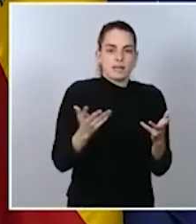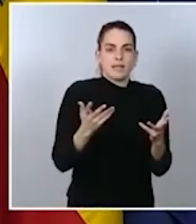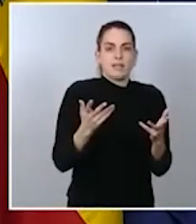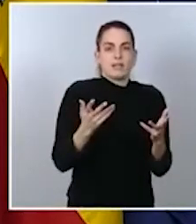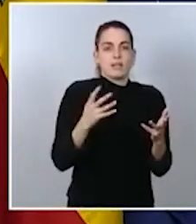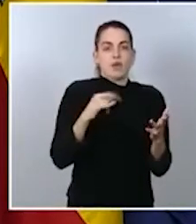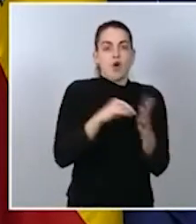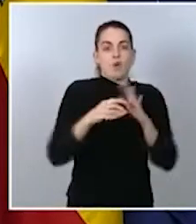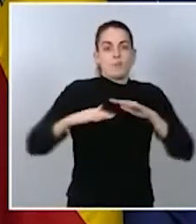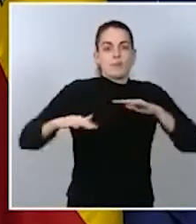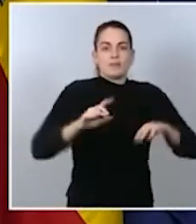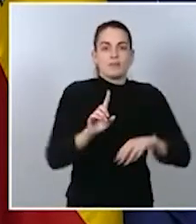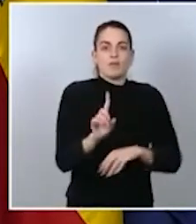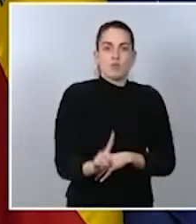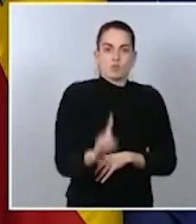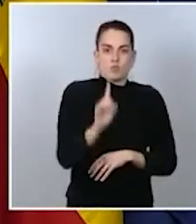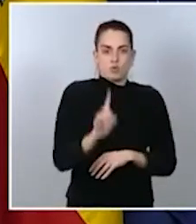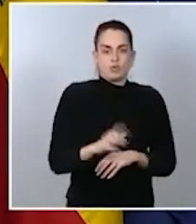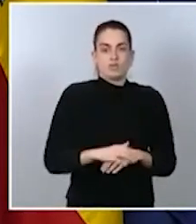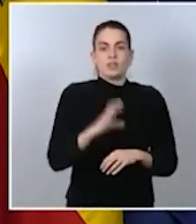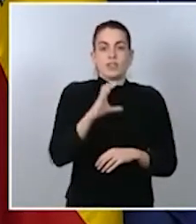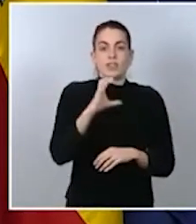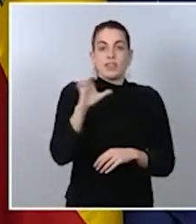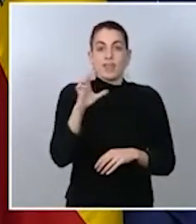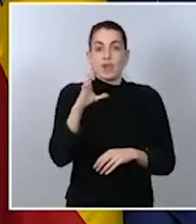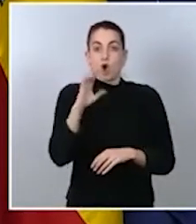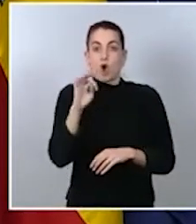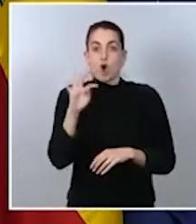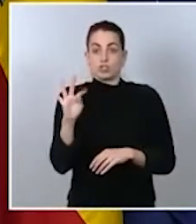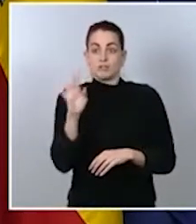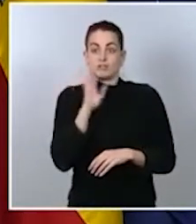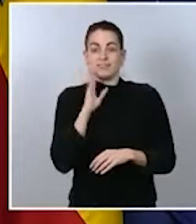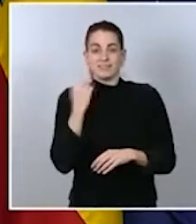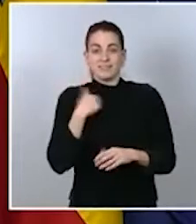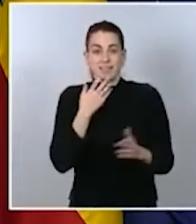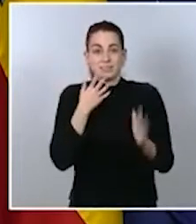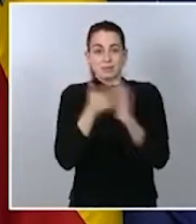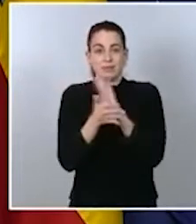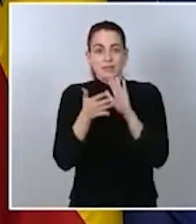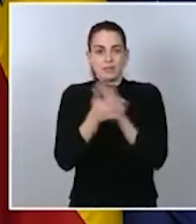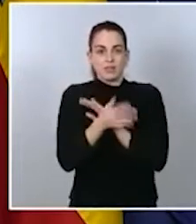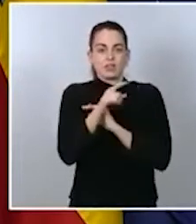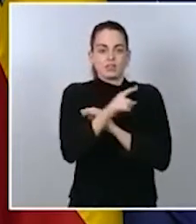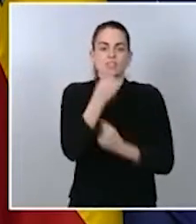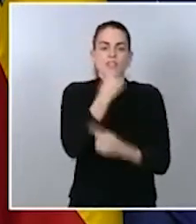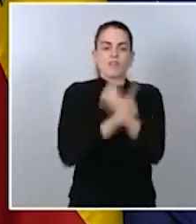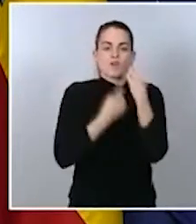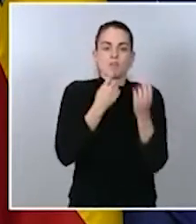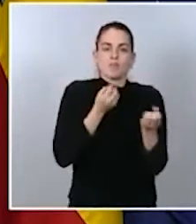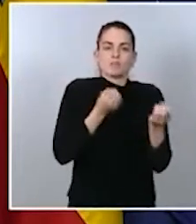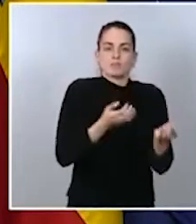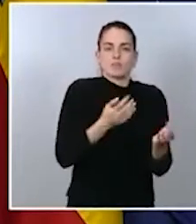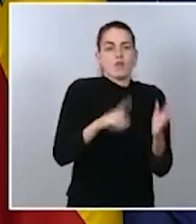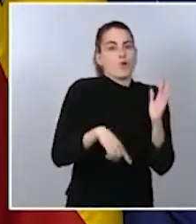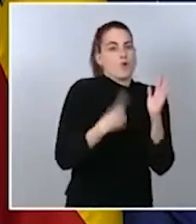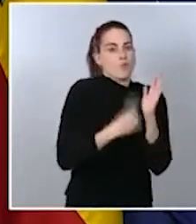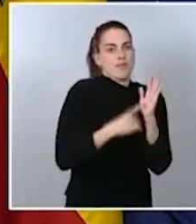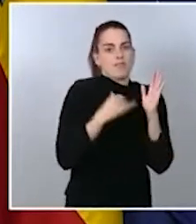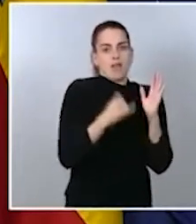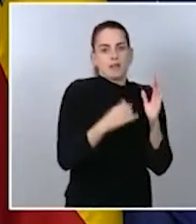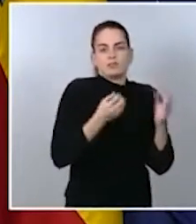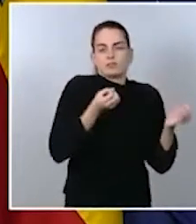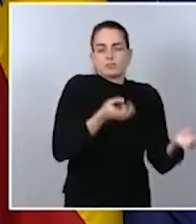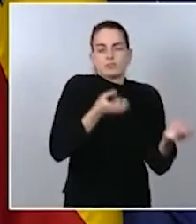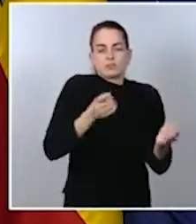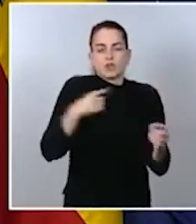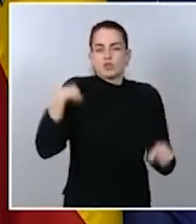constituir el CECOT, el Comité Estatal, al que he hecho referencia antes, estar informados en todo momento, dirigir y recibir aquellas